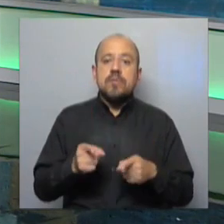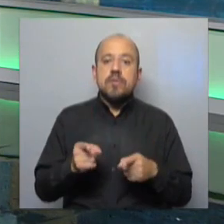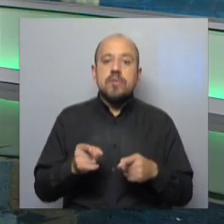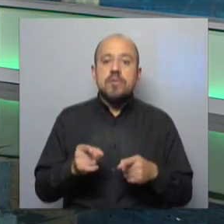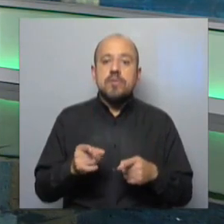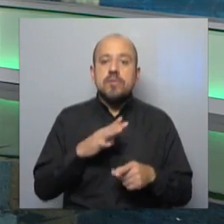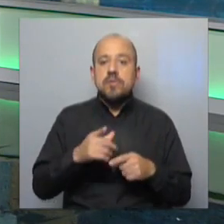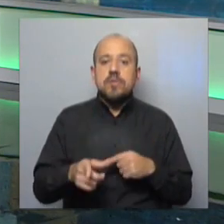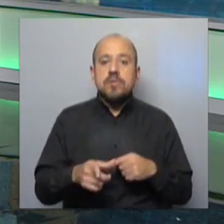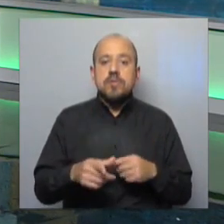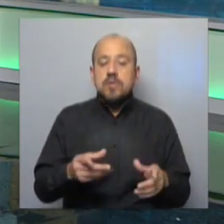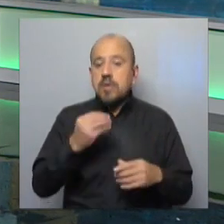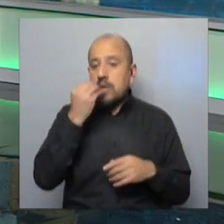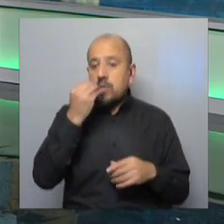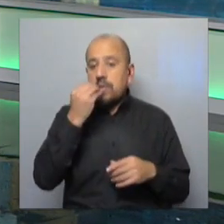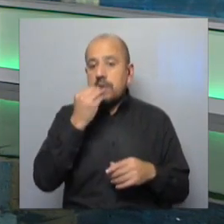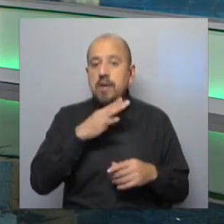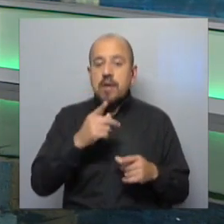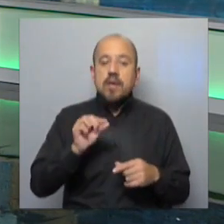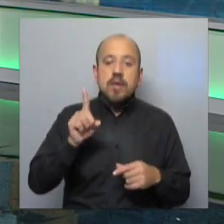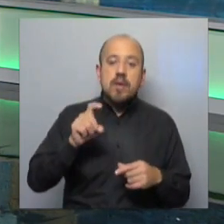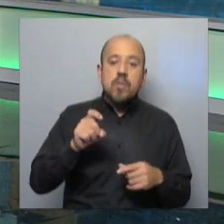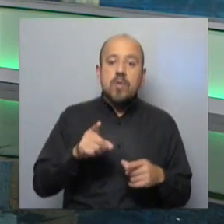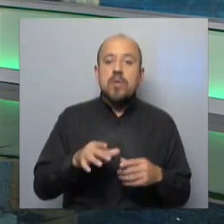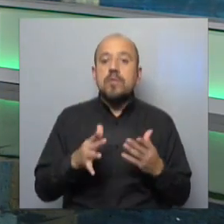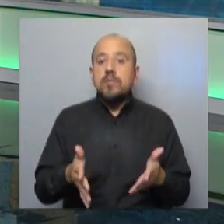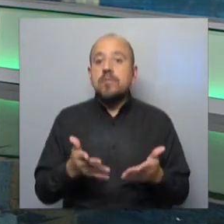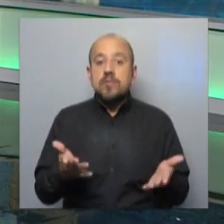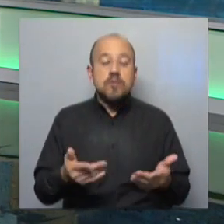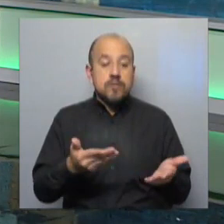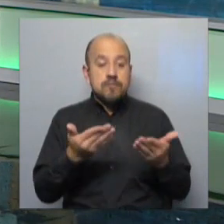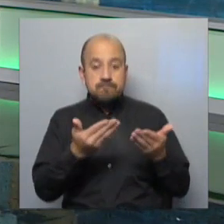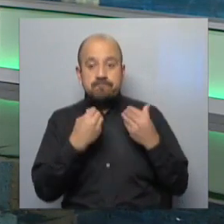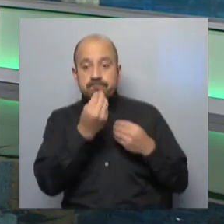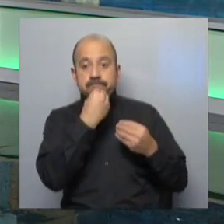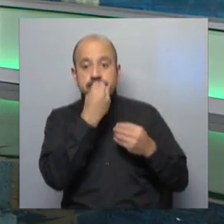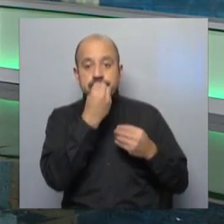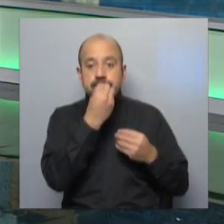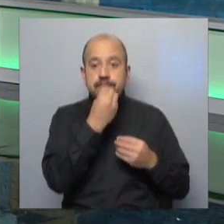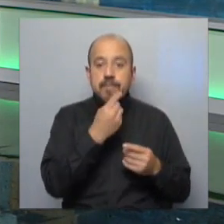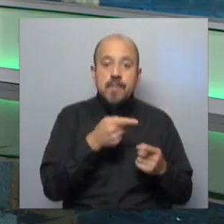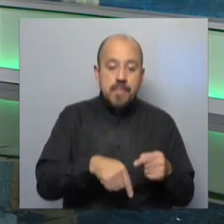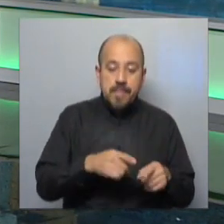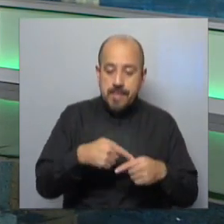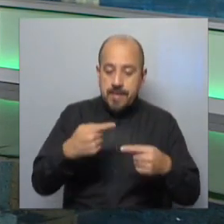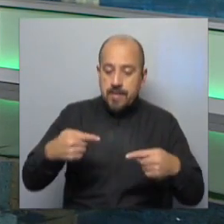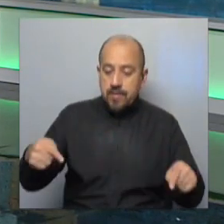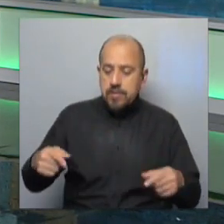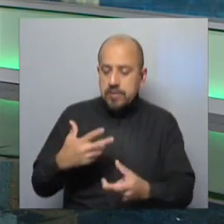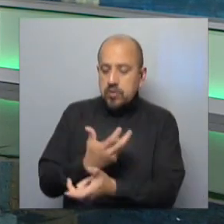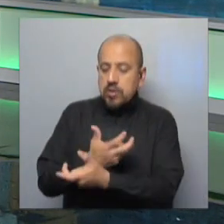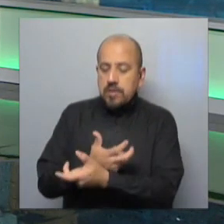efectos en la comida que comemos y en el agua que consumimos que llega con restos de estos estos productos que son